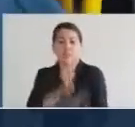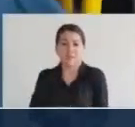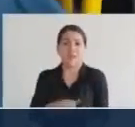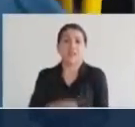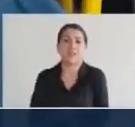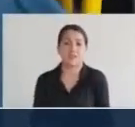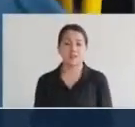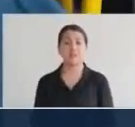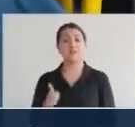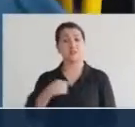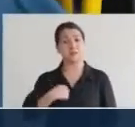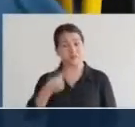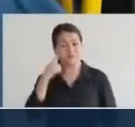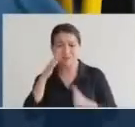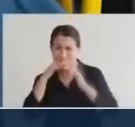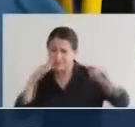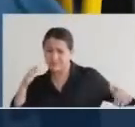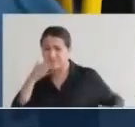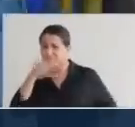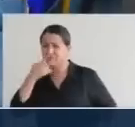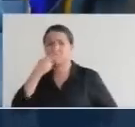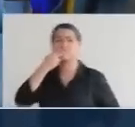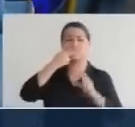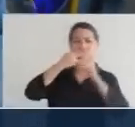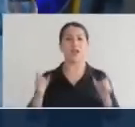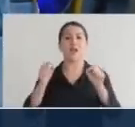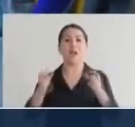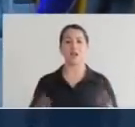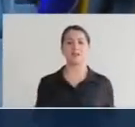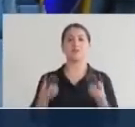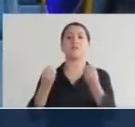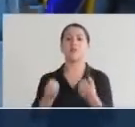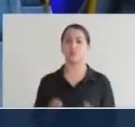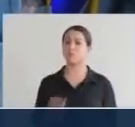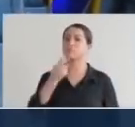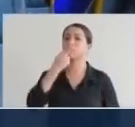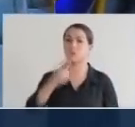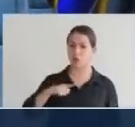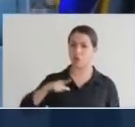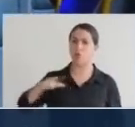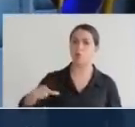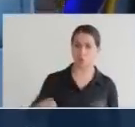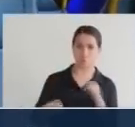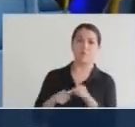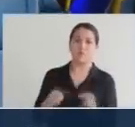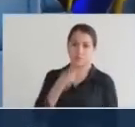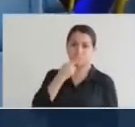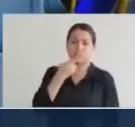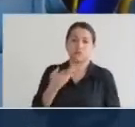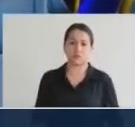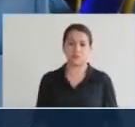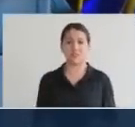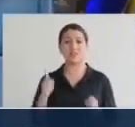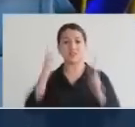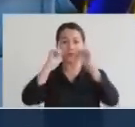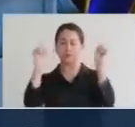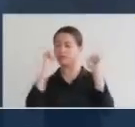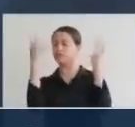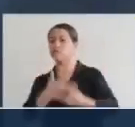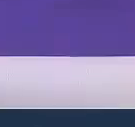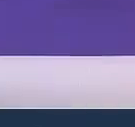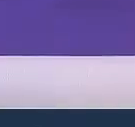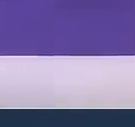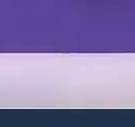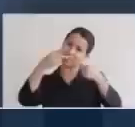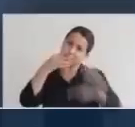sincero. Su boca huele a cenicero. Cáncer causa el cigarrillo y entorpece los sentidos. Son